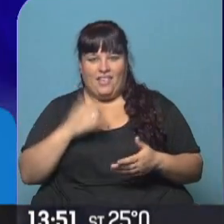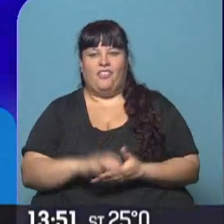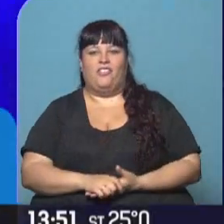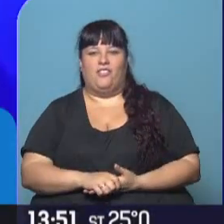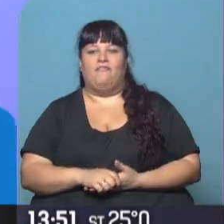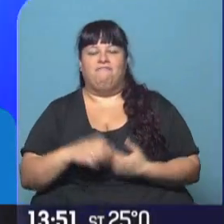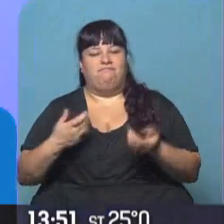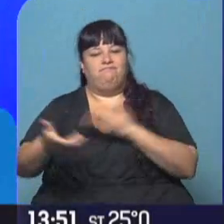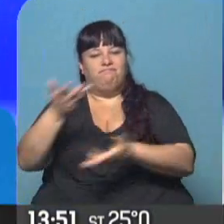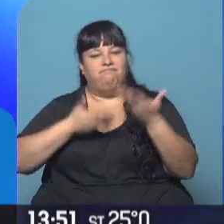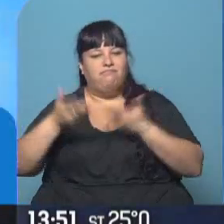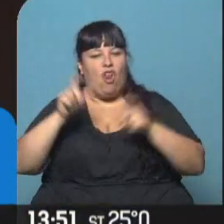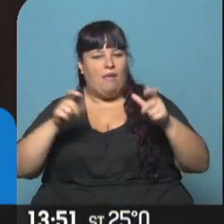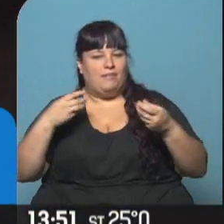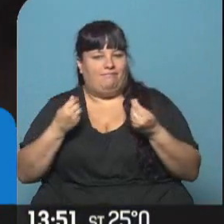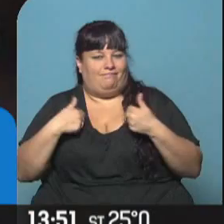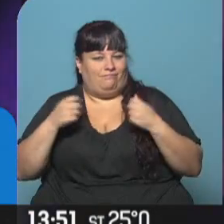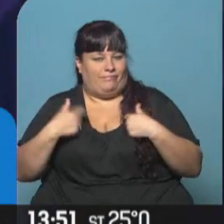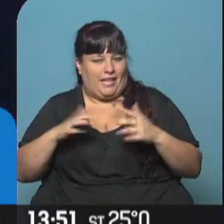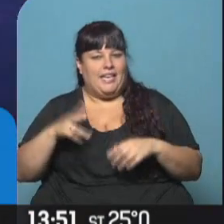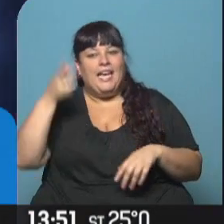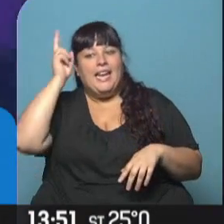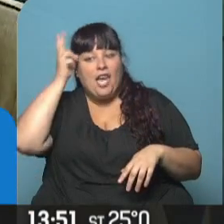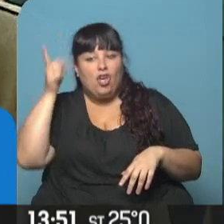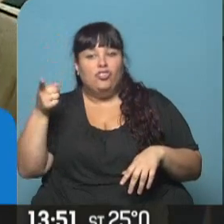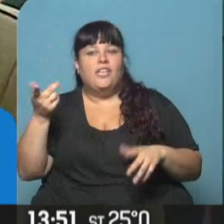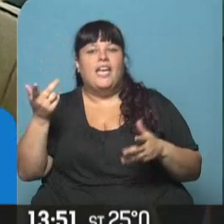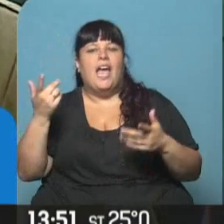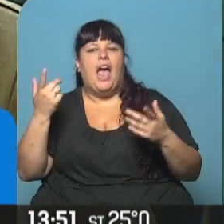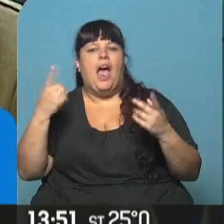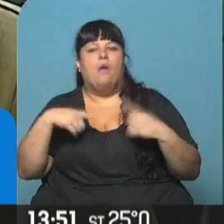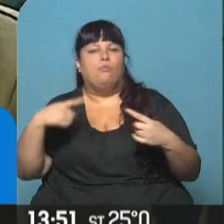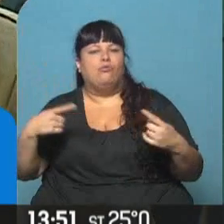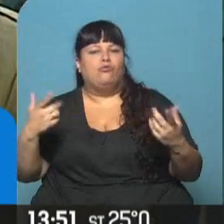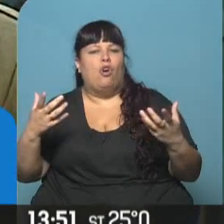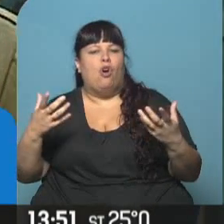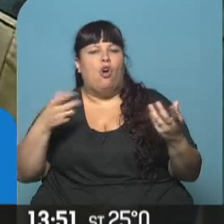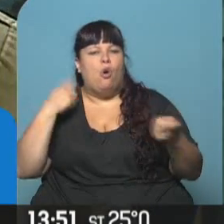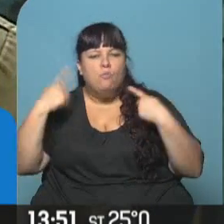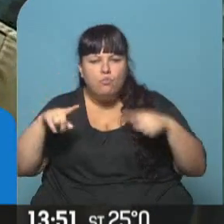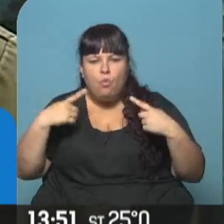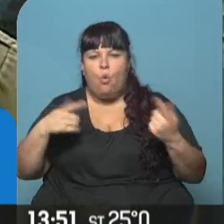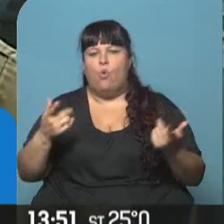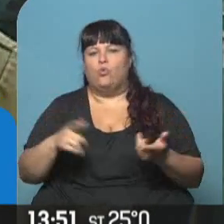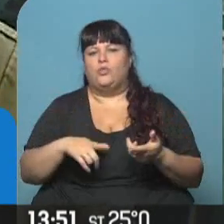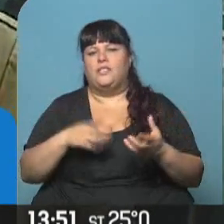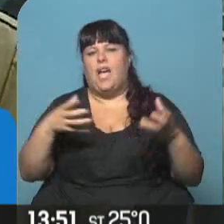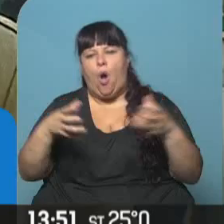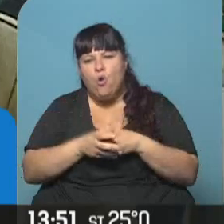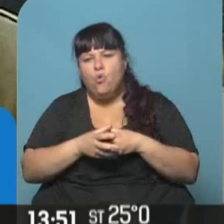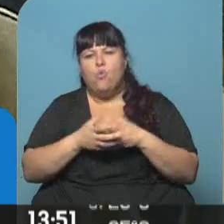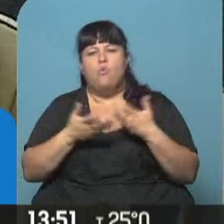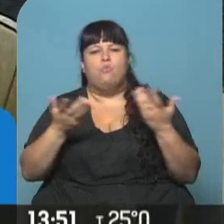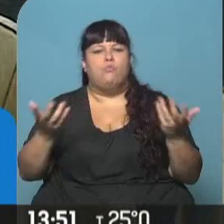muy fluido con nuestra esencia. Neco tiene mucha movida musical, muchas bandas,